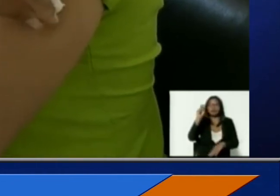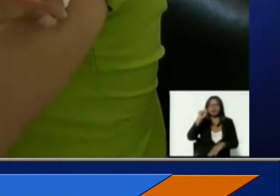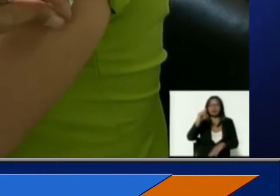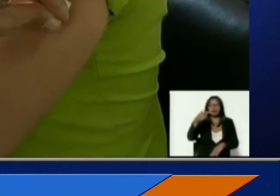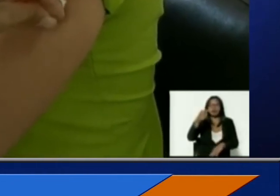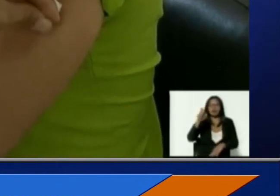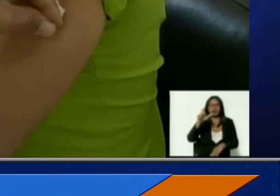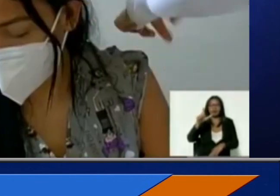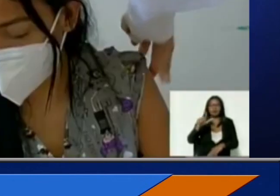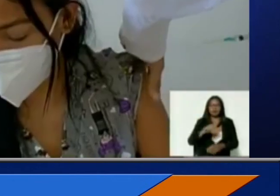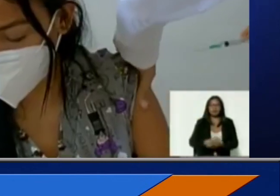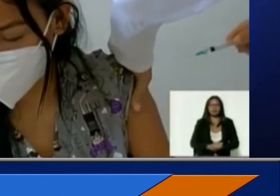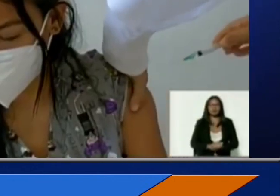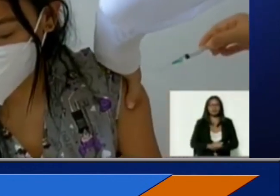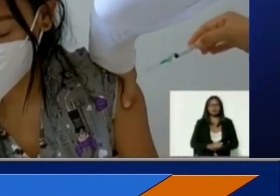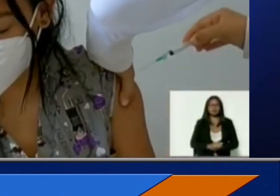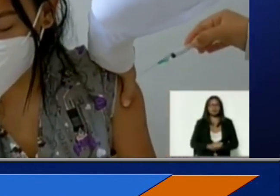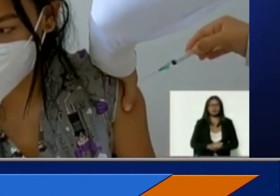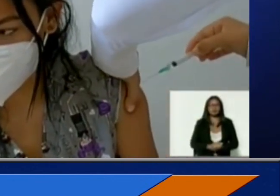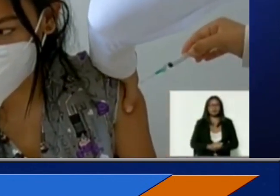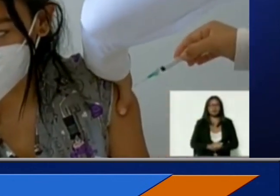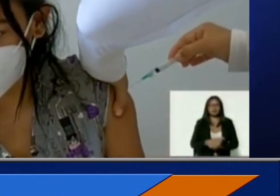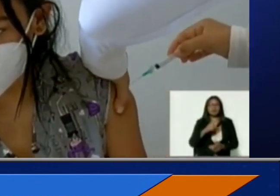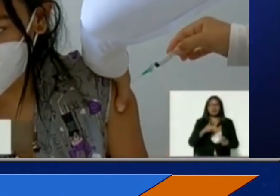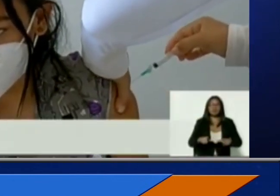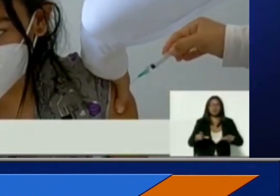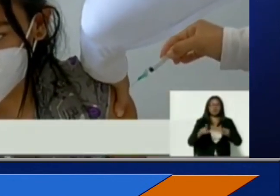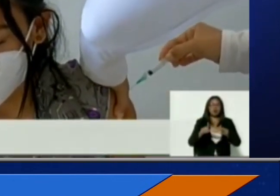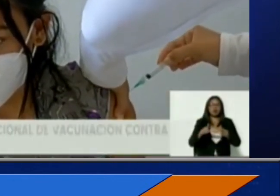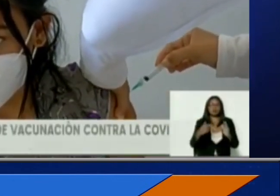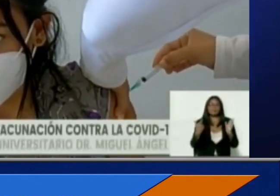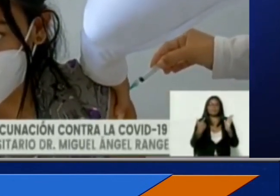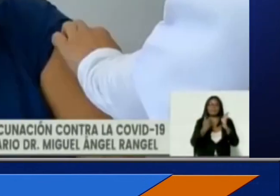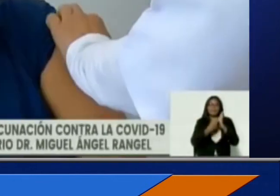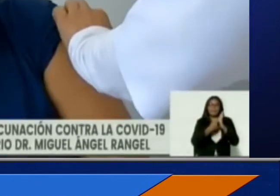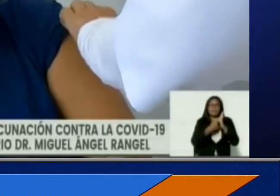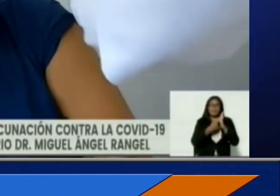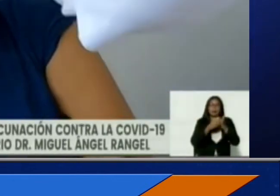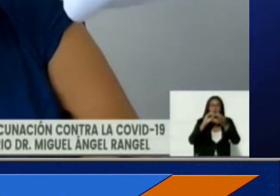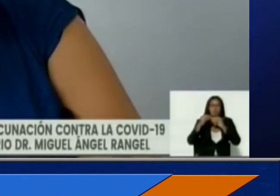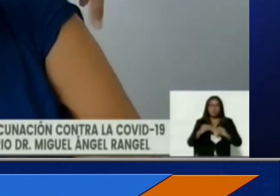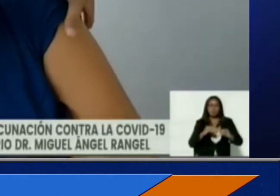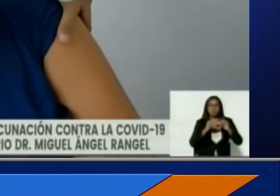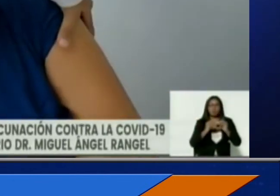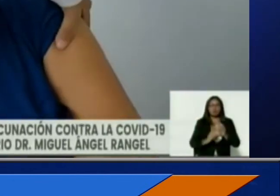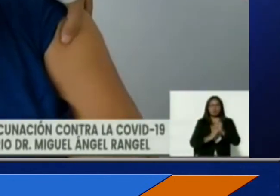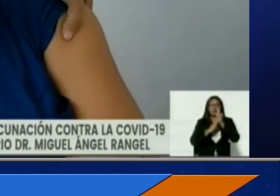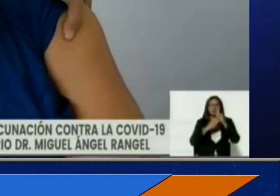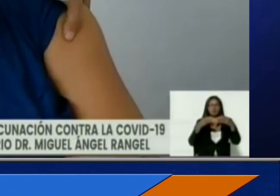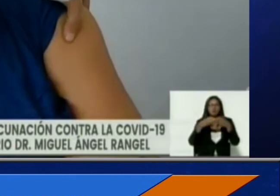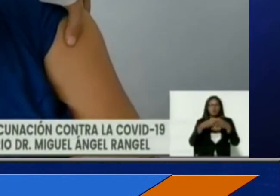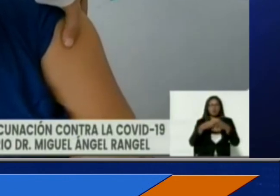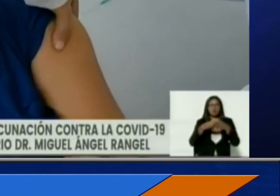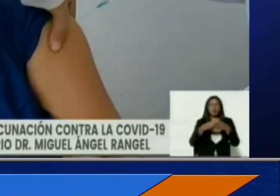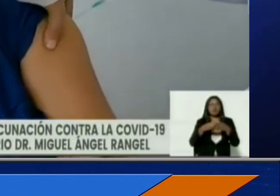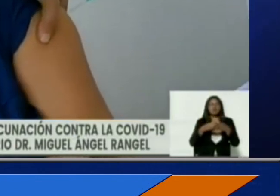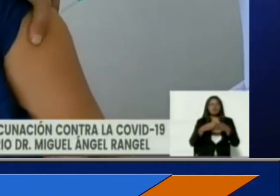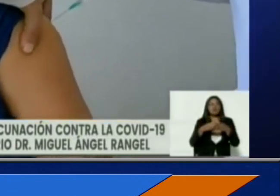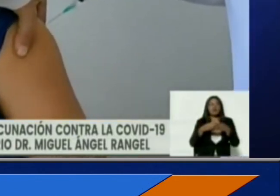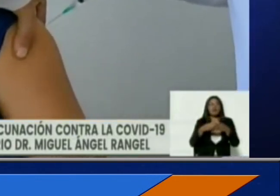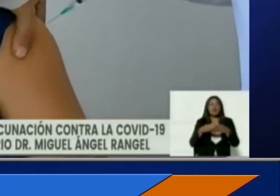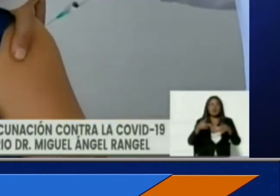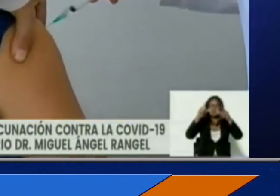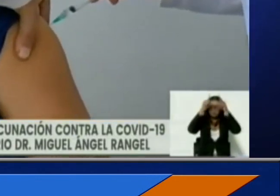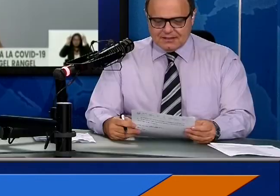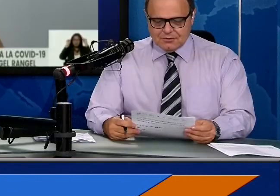tienen mutaciones que son esperadas, claro, y se conocen. Esa situación tenemos que también aprenderla en Venezuela. Bueno, se